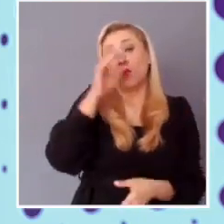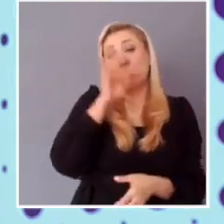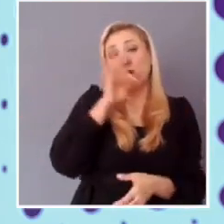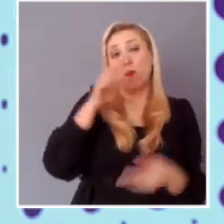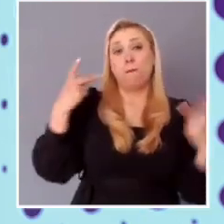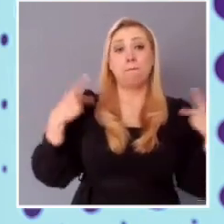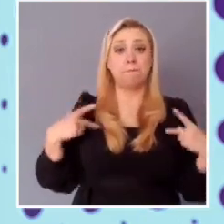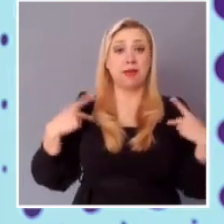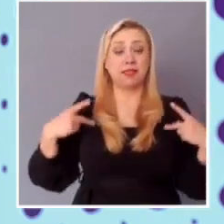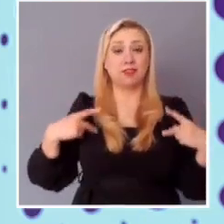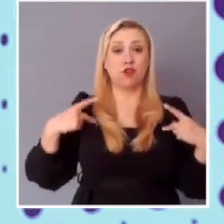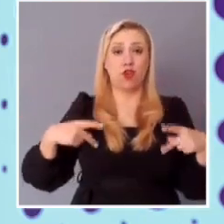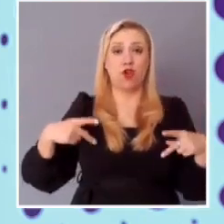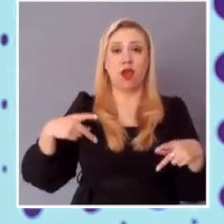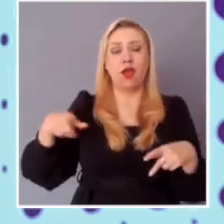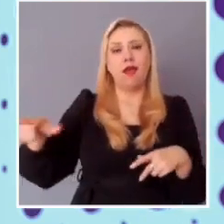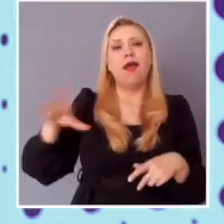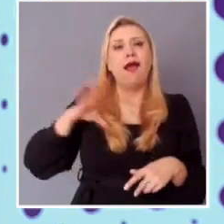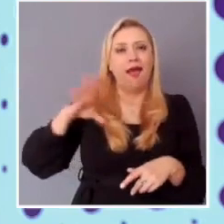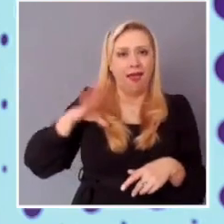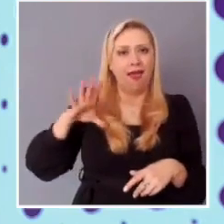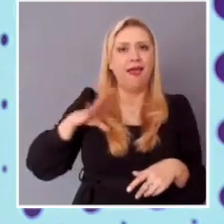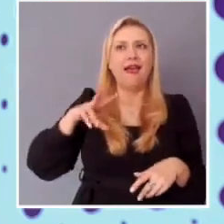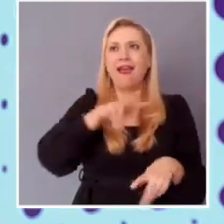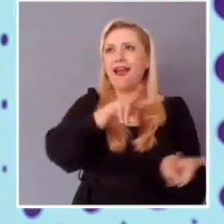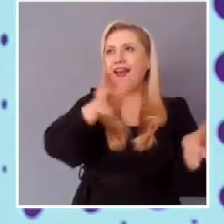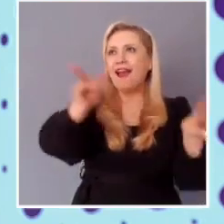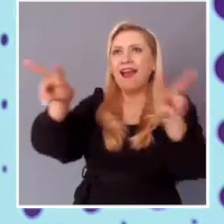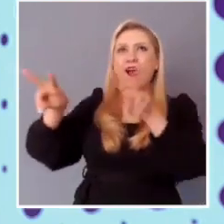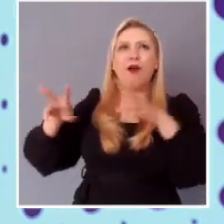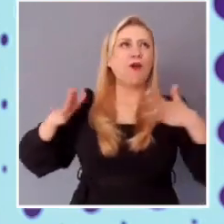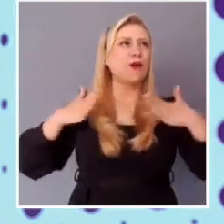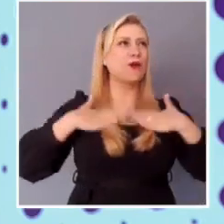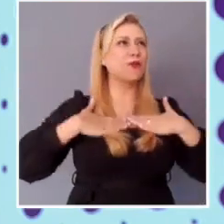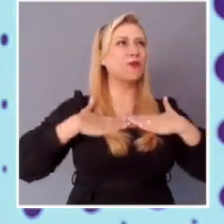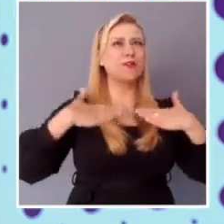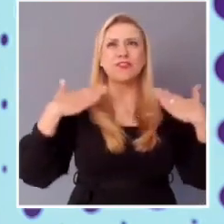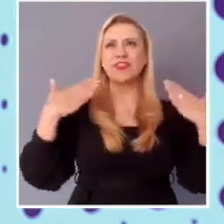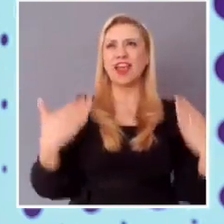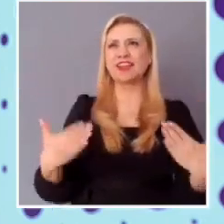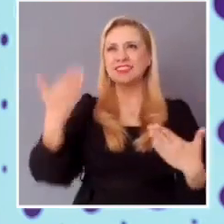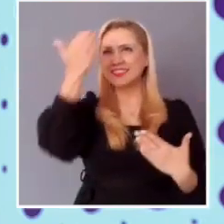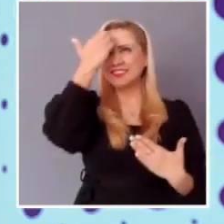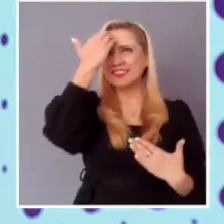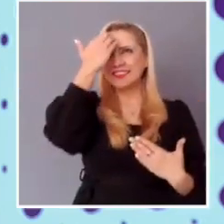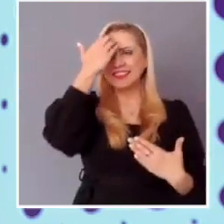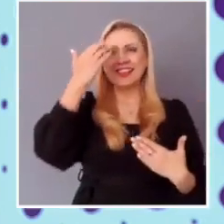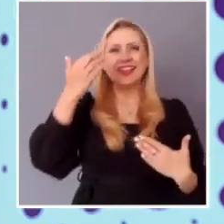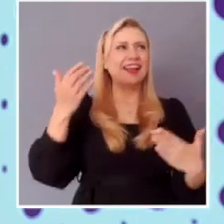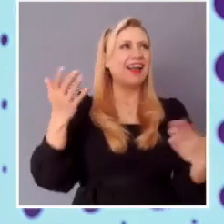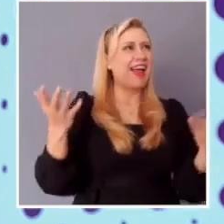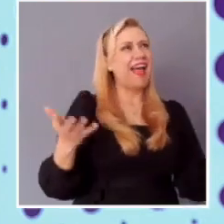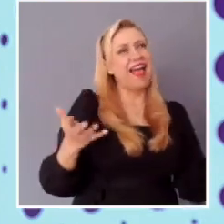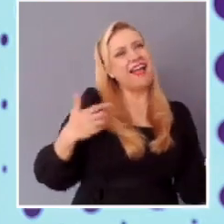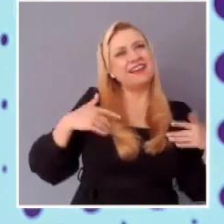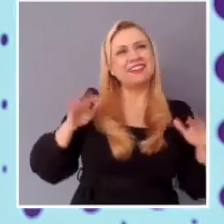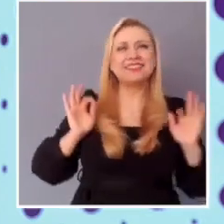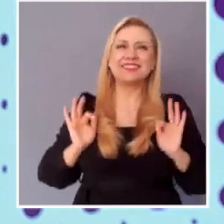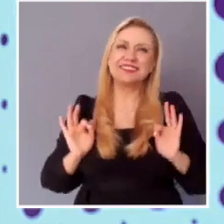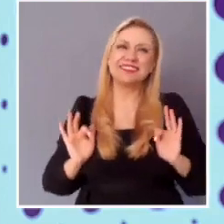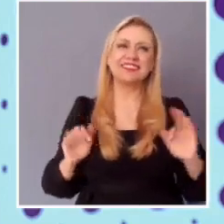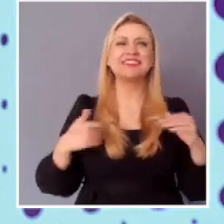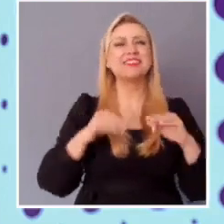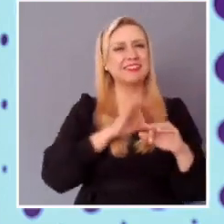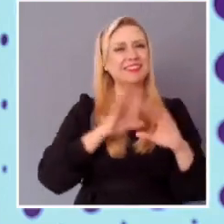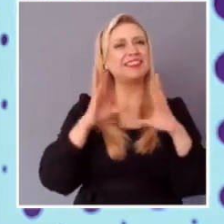de su entorno, digamos, de confianza, pueda avanzar en su recuperación, pueda sentirse más cómoda, más en confianza, que es muy